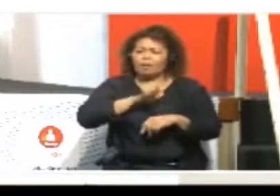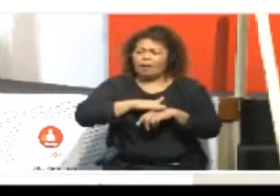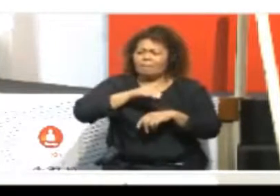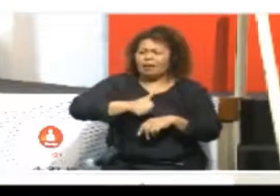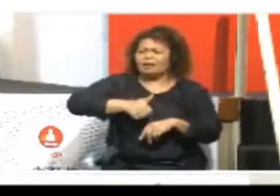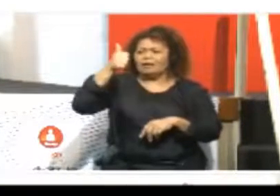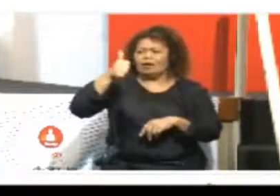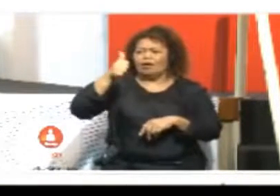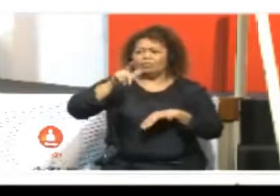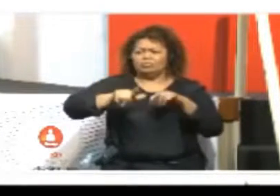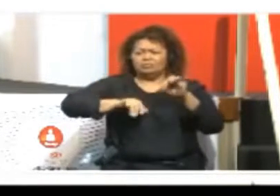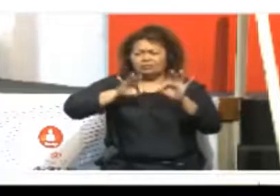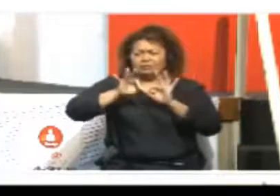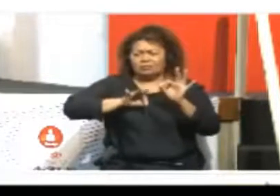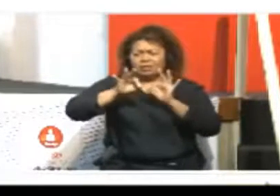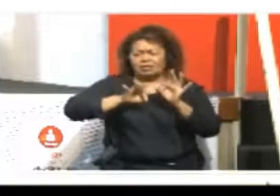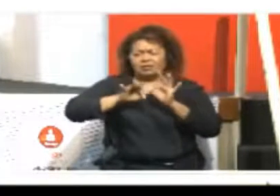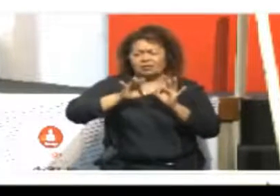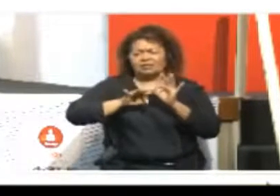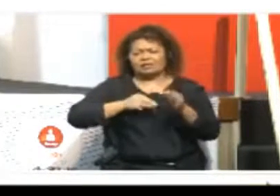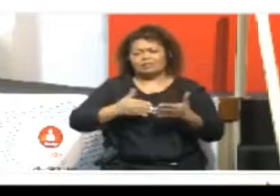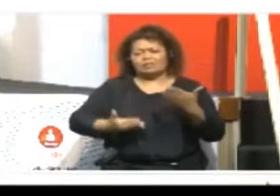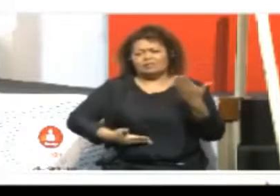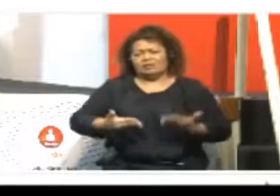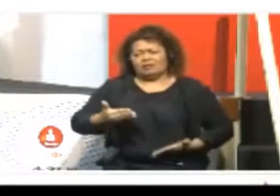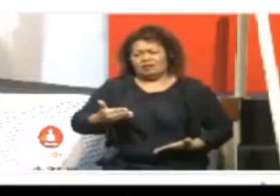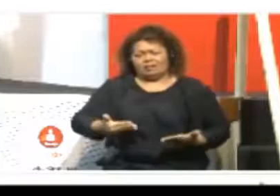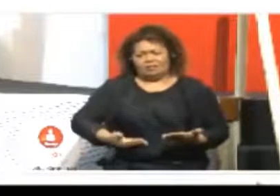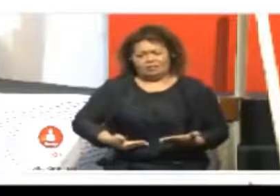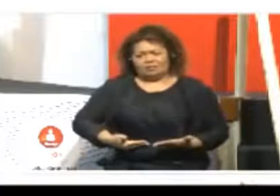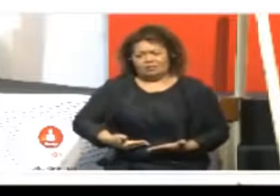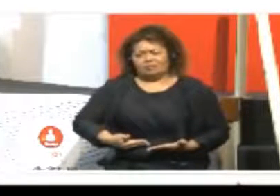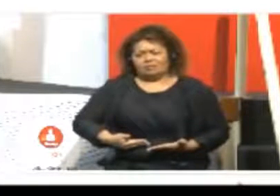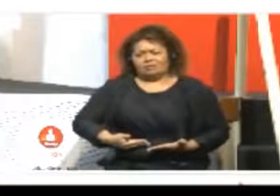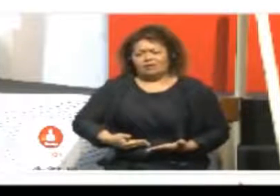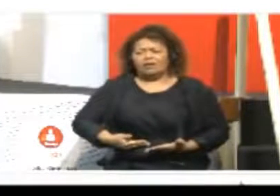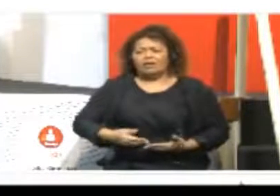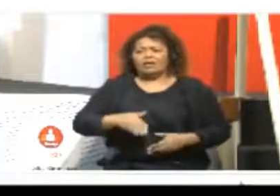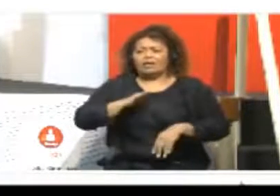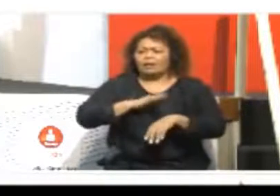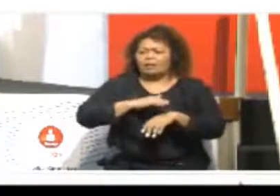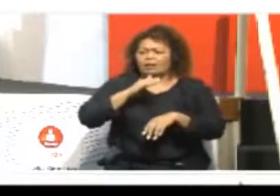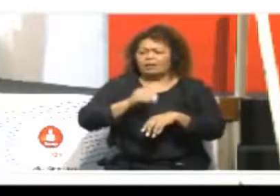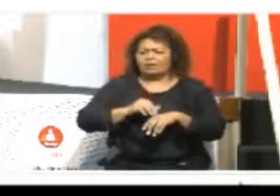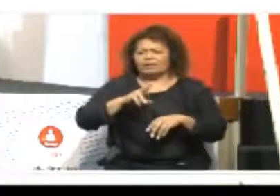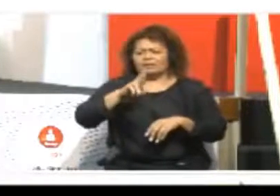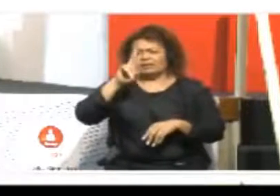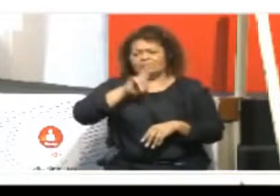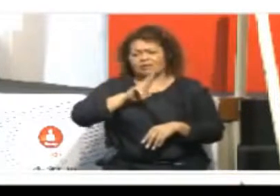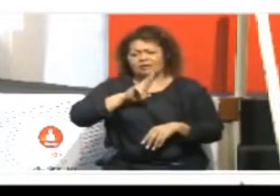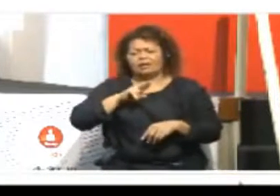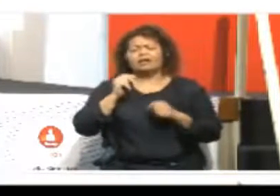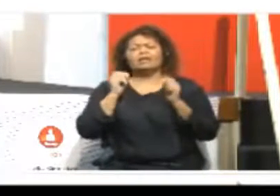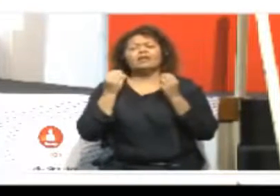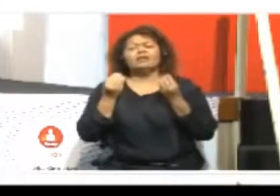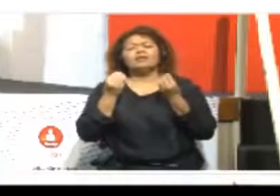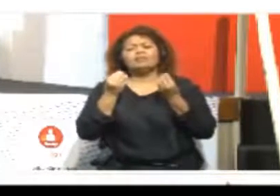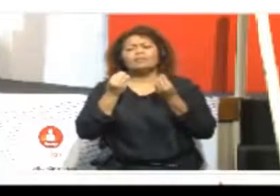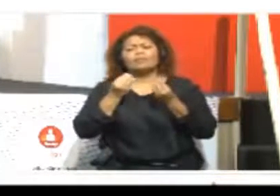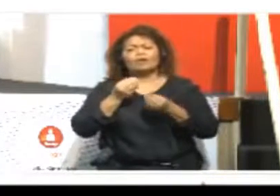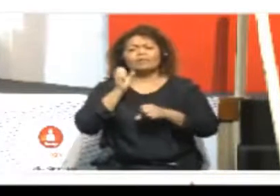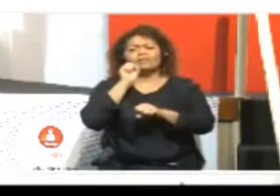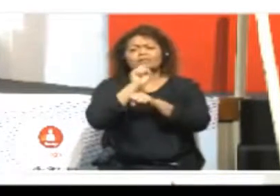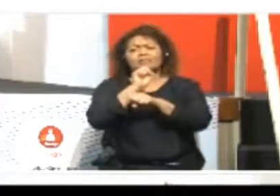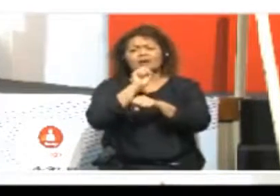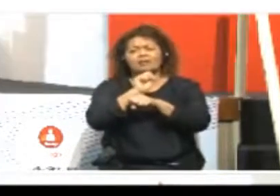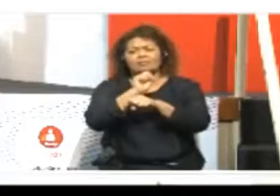mejor entrega de servicios va a liderar a mejores resultados. ¿Qué se espera con esos resultados?